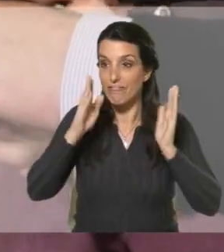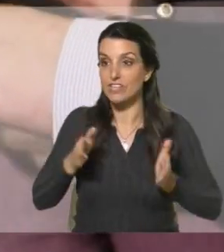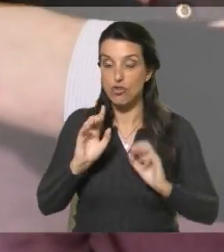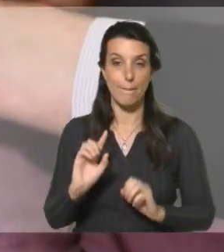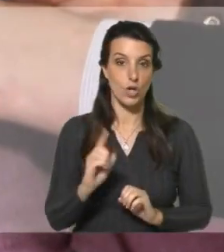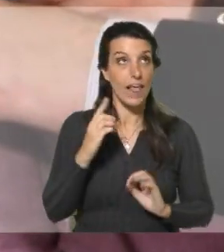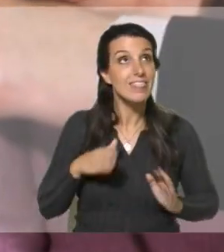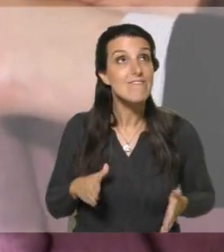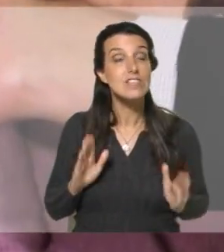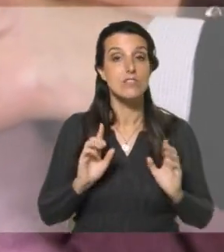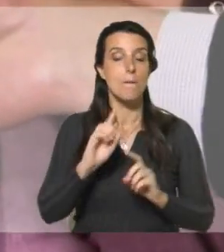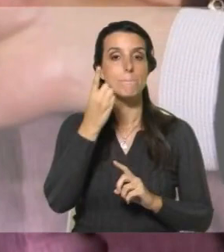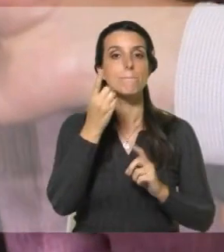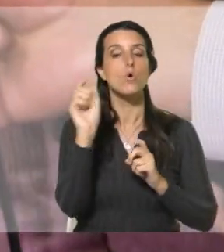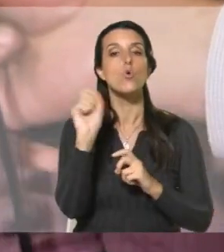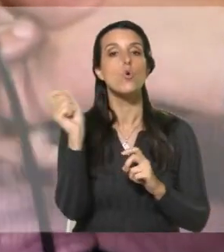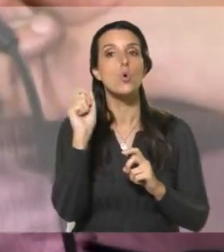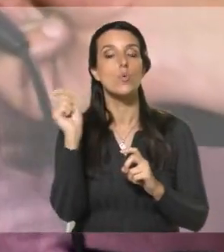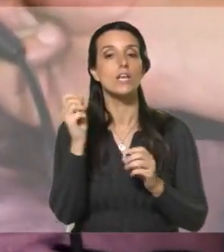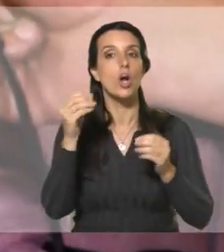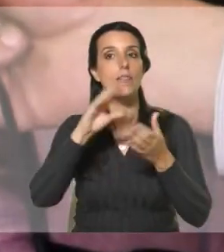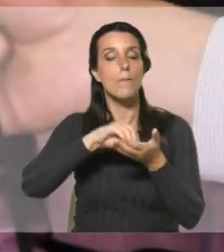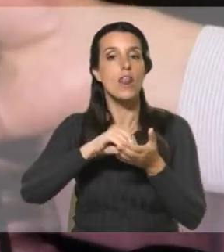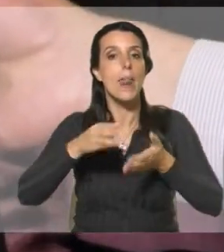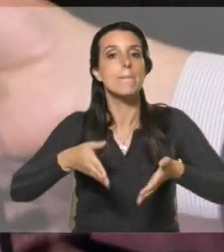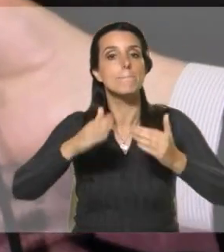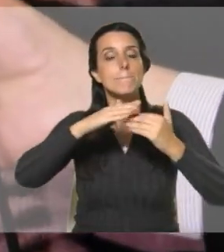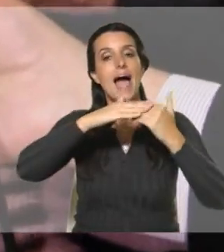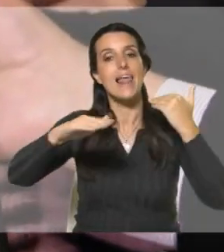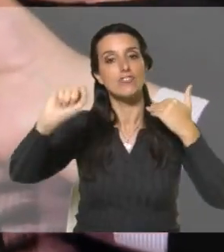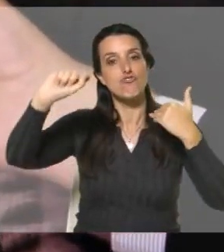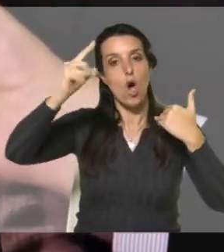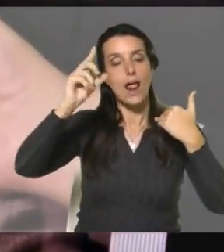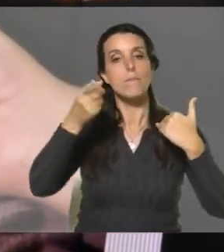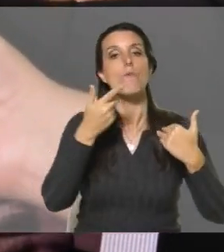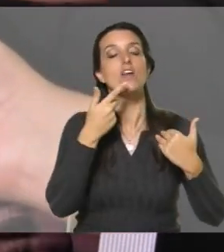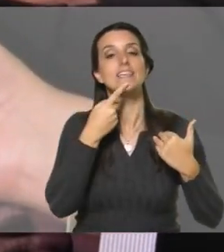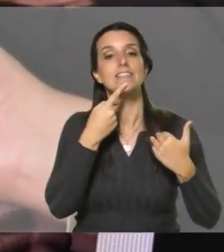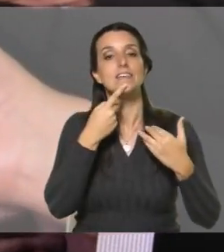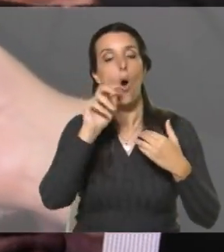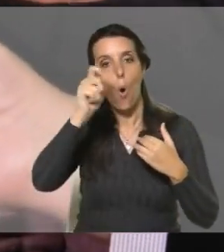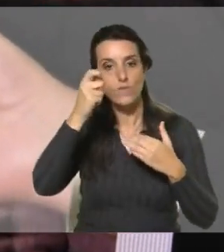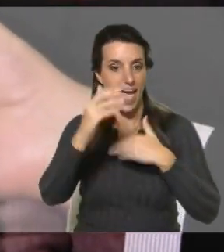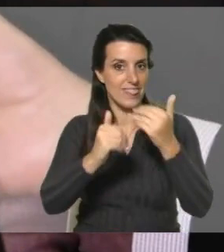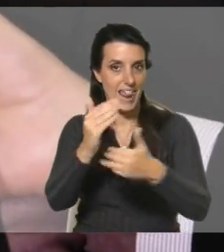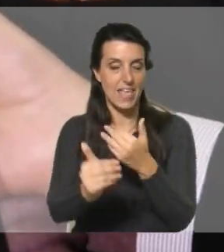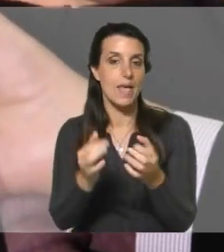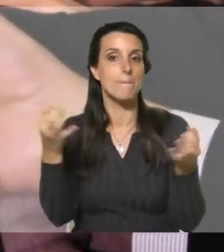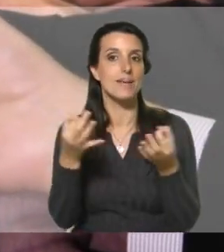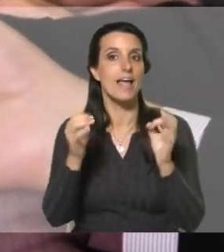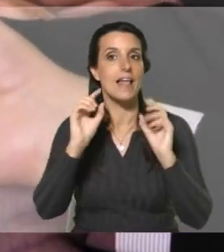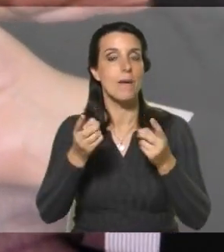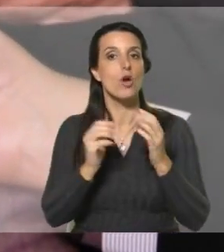pioneros en lo que es el nivel público de la instalación de paneles solares, política que UTE también está llevando adelante, en particular